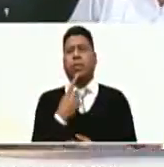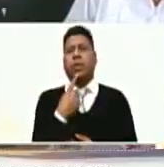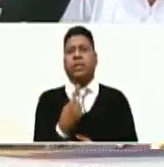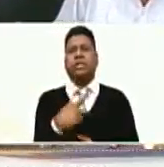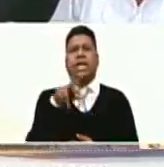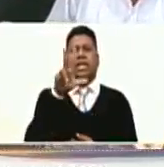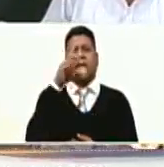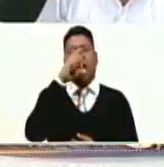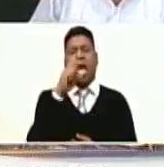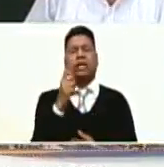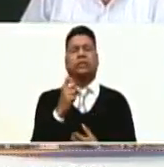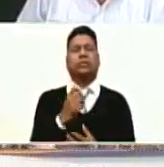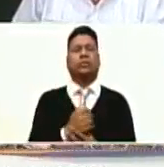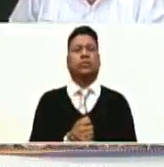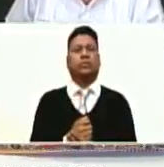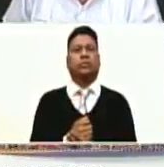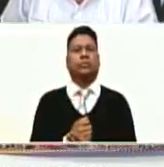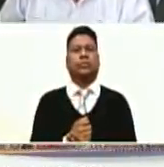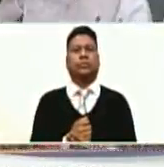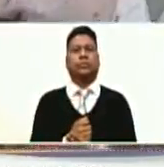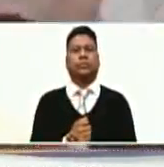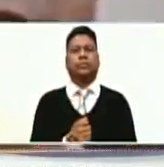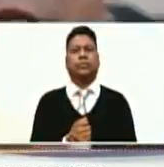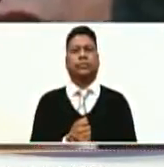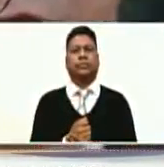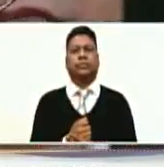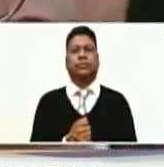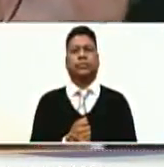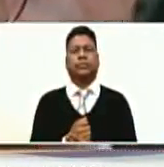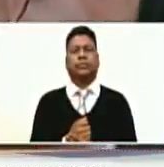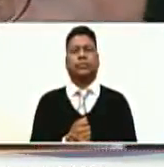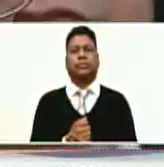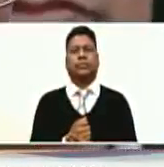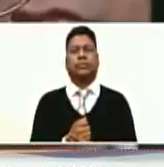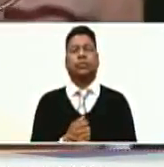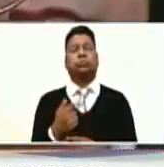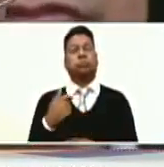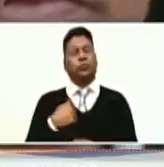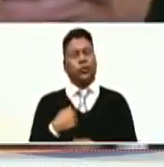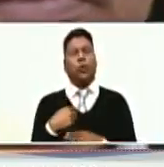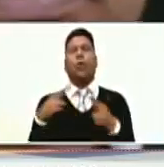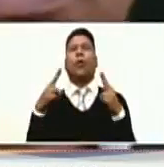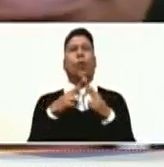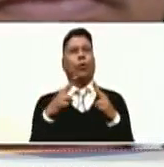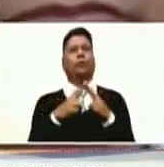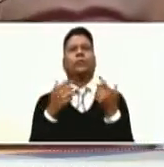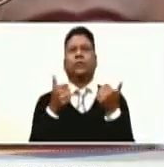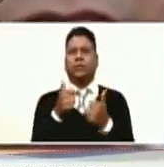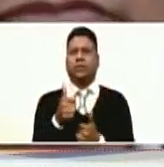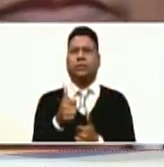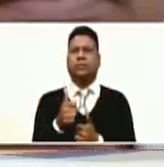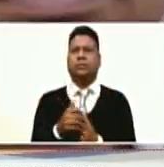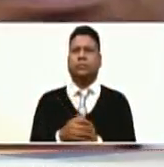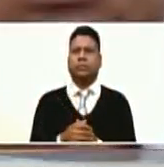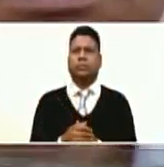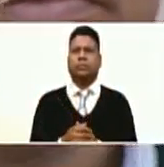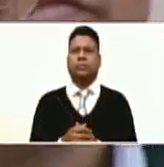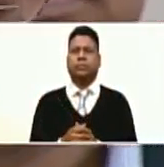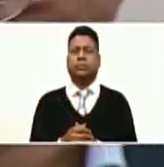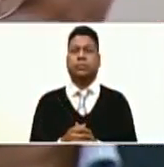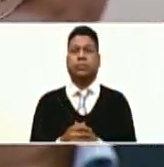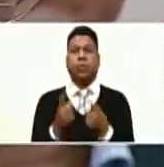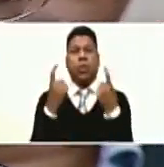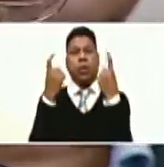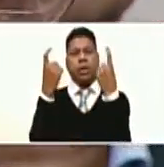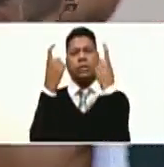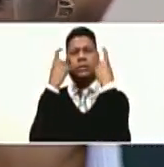3 años de su siembra? Yo lo conocí al comandante. Nos enseñó